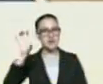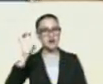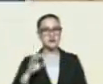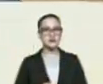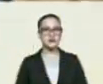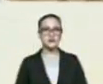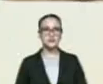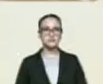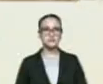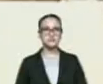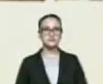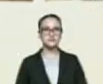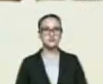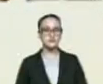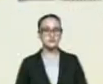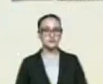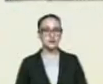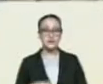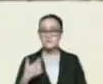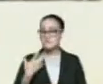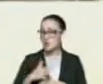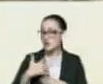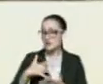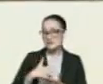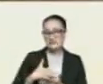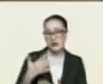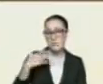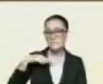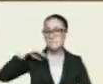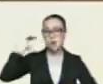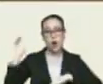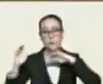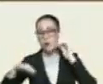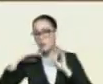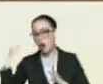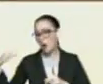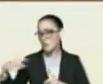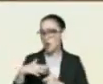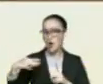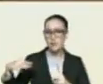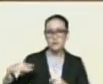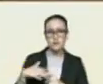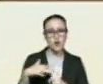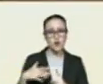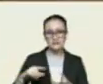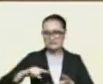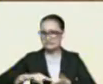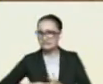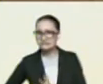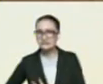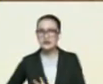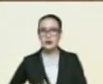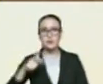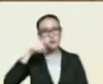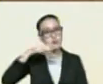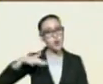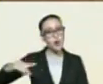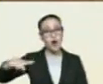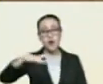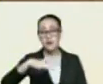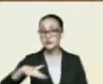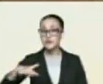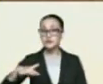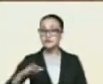elección regional, en medio de las mayores vicisitudes, agresiones, amenazas, intentos de extorsiones a nuestro pueblo, la